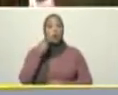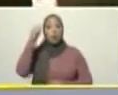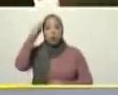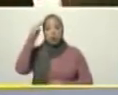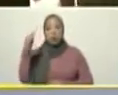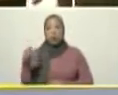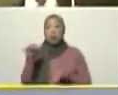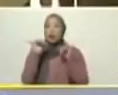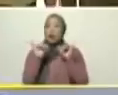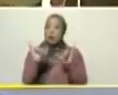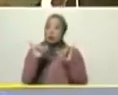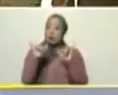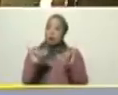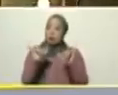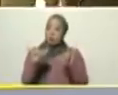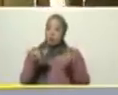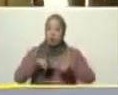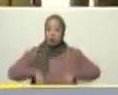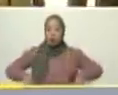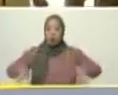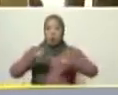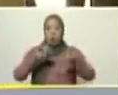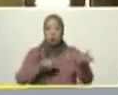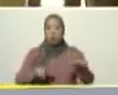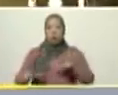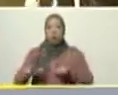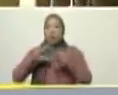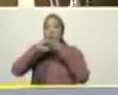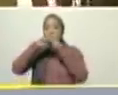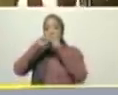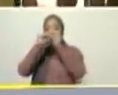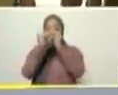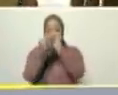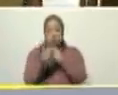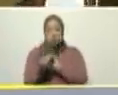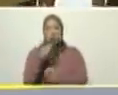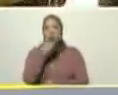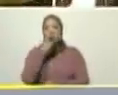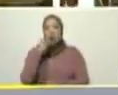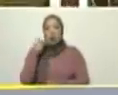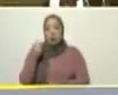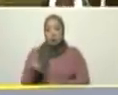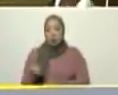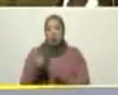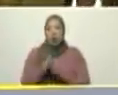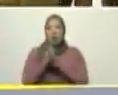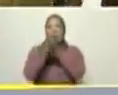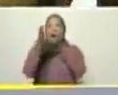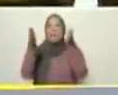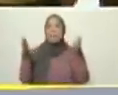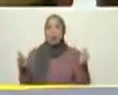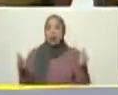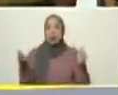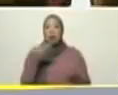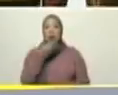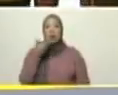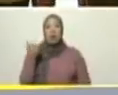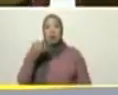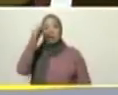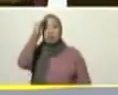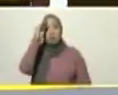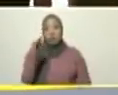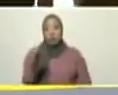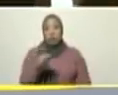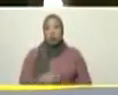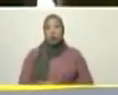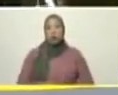en la misma sede ya remodelada, mejorada y ampliada de lo que fue la misión militar